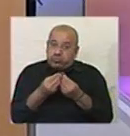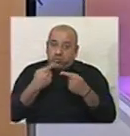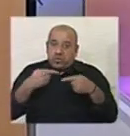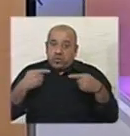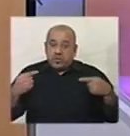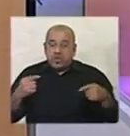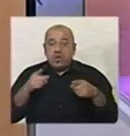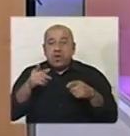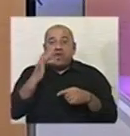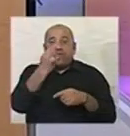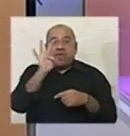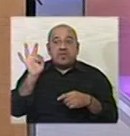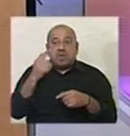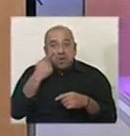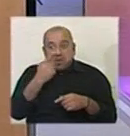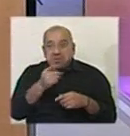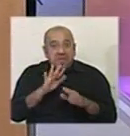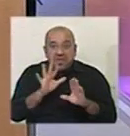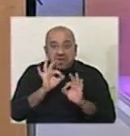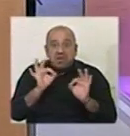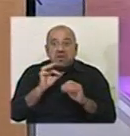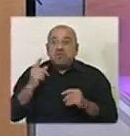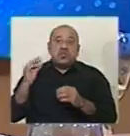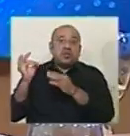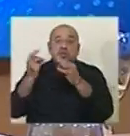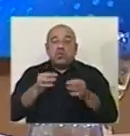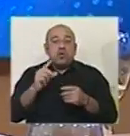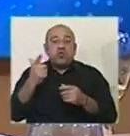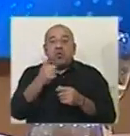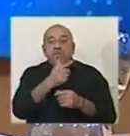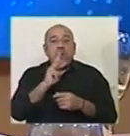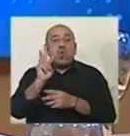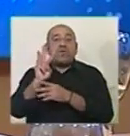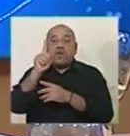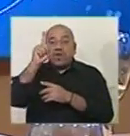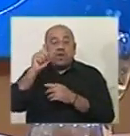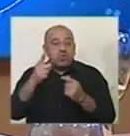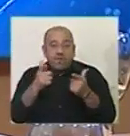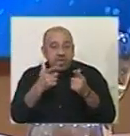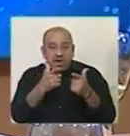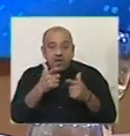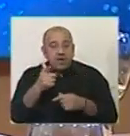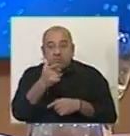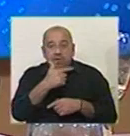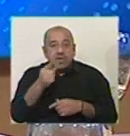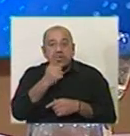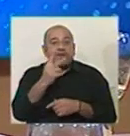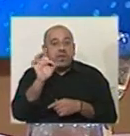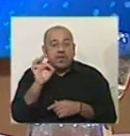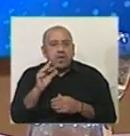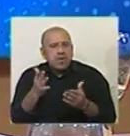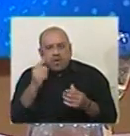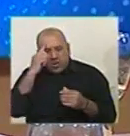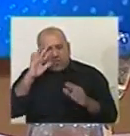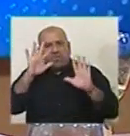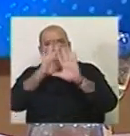que Macron bajaba y no veía a nadie que lo recibiera, no había wifi en la sala de prensa del G20, confundieron